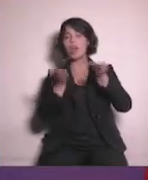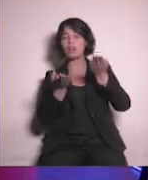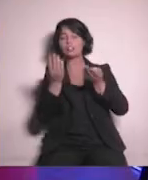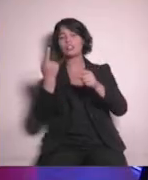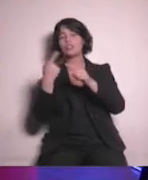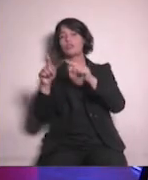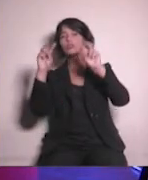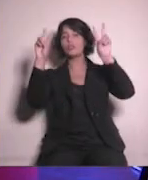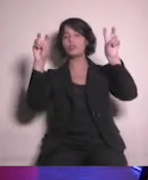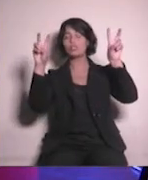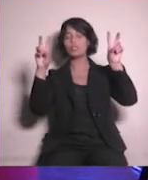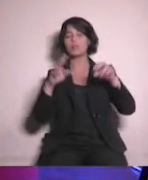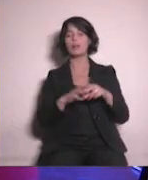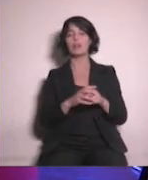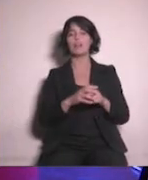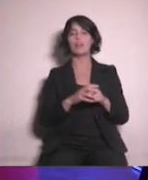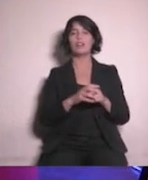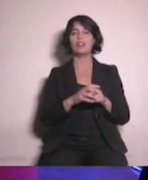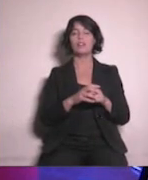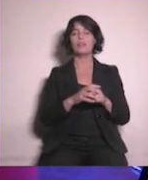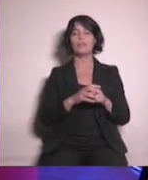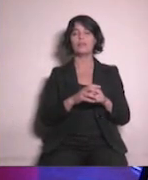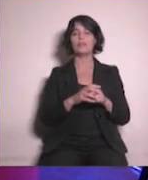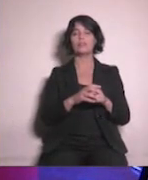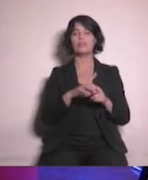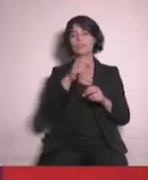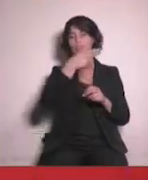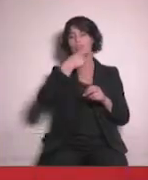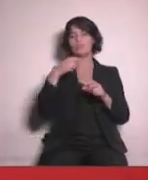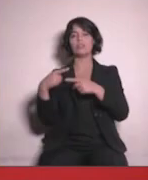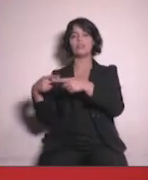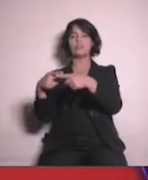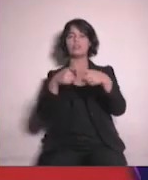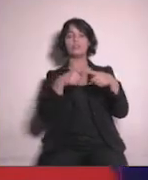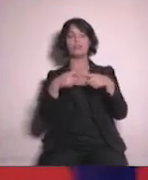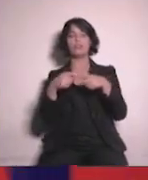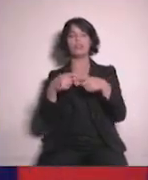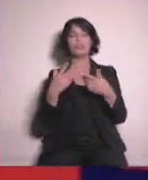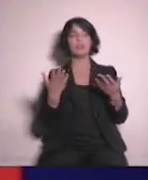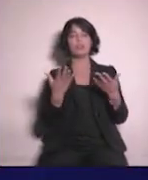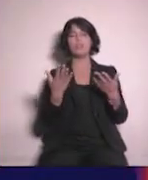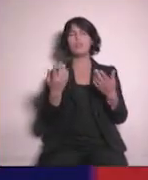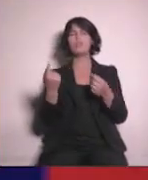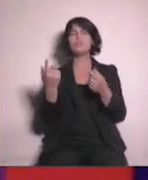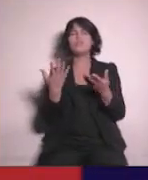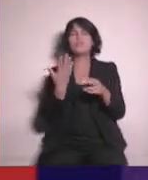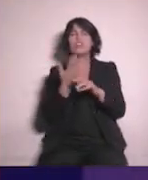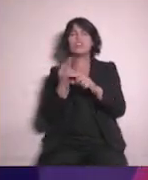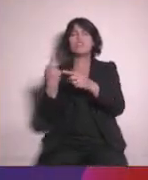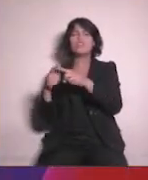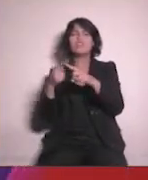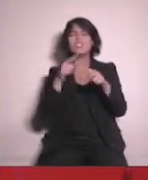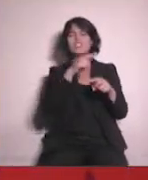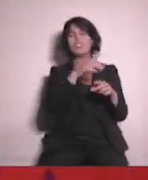otras materias propias de cada una de estas sociedades. ¿Cómo está diversificado esto?